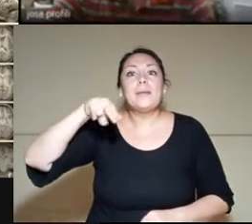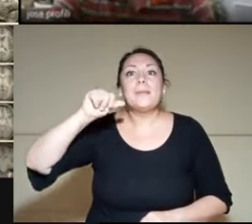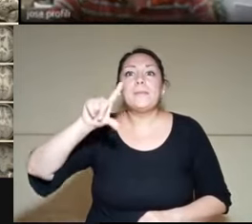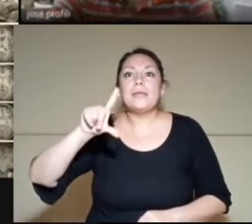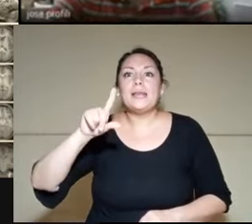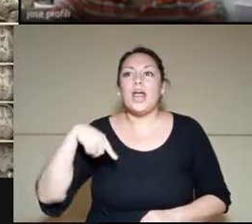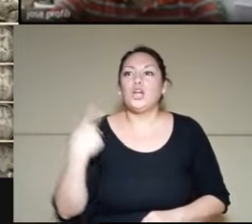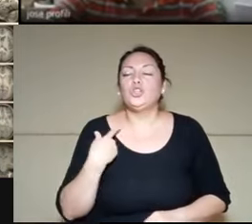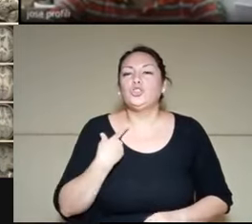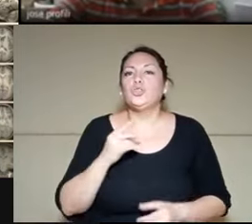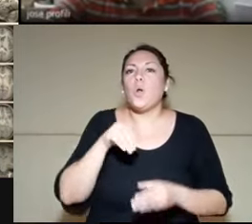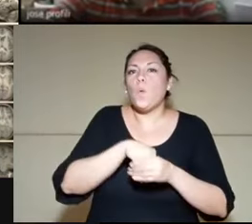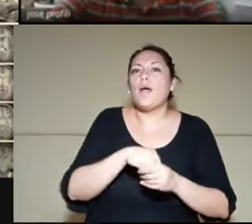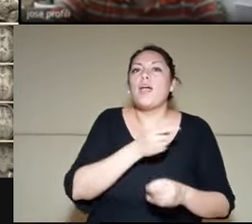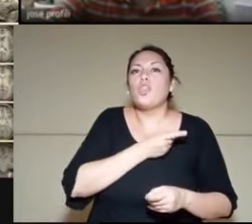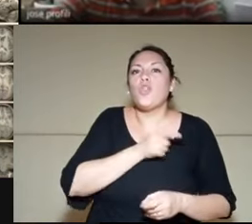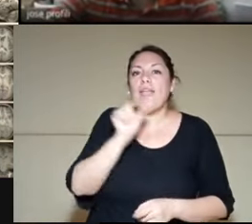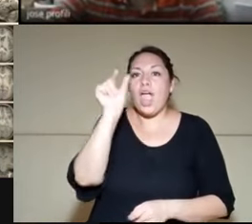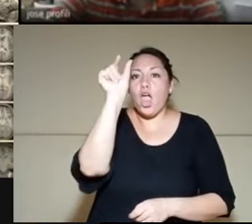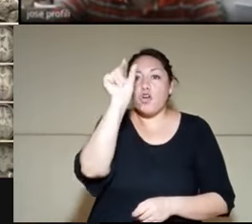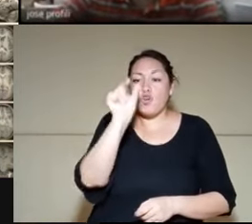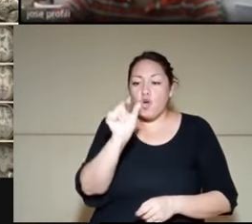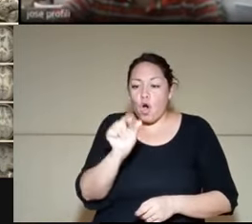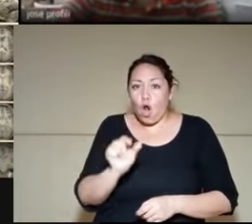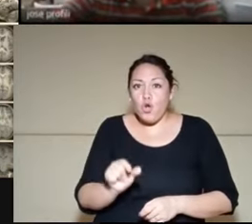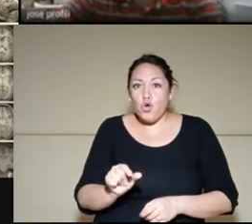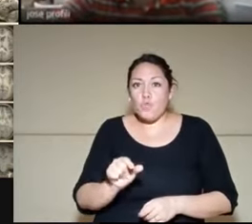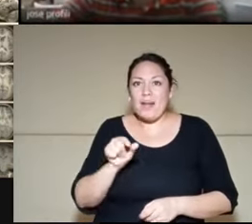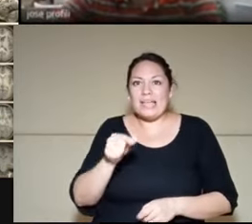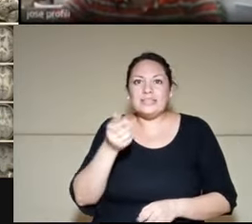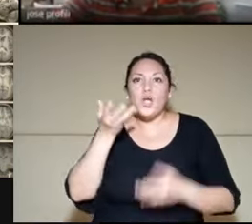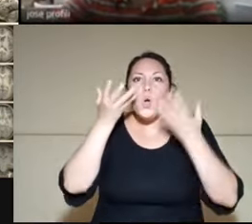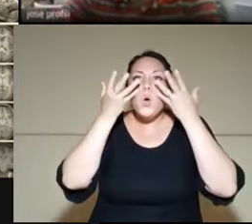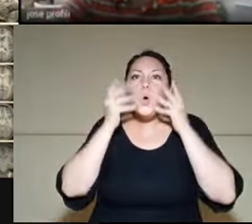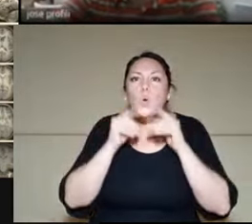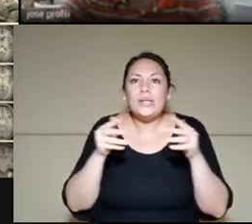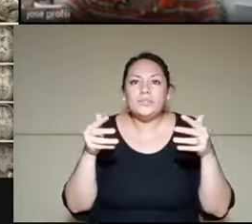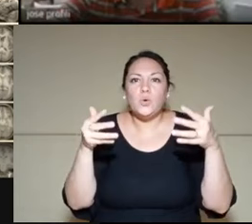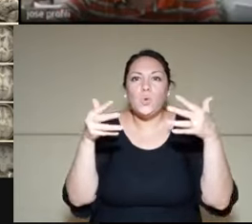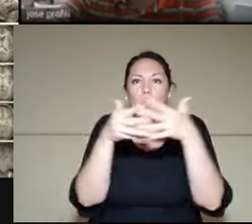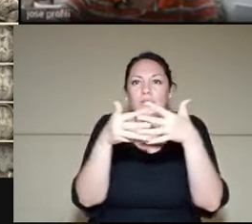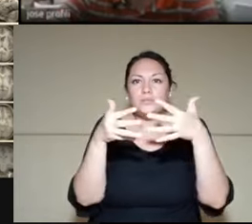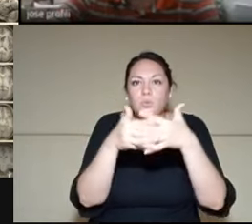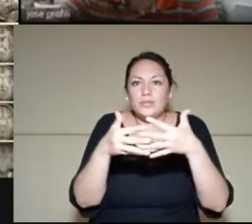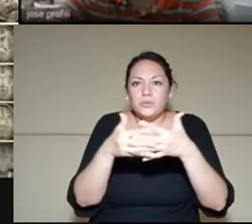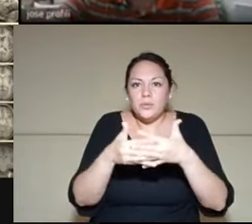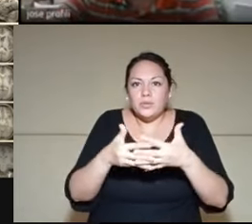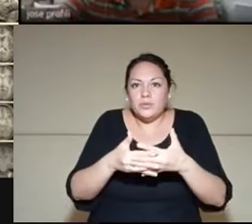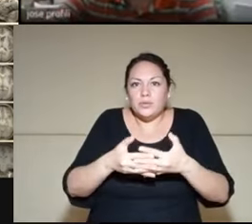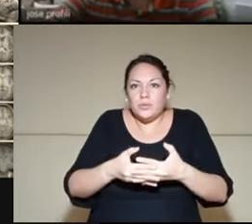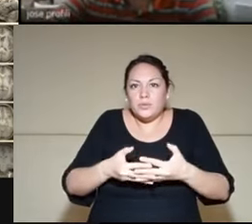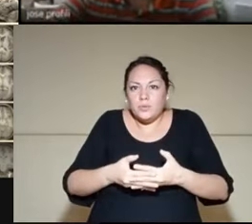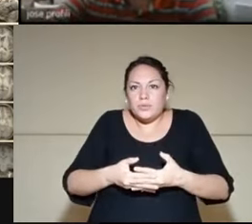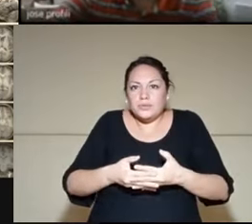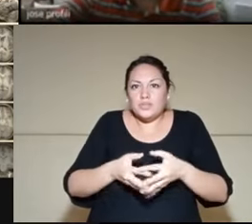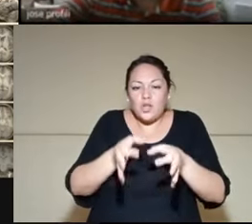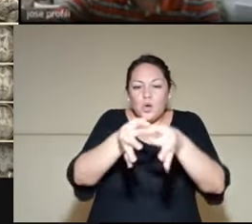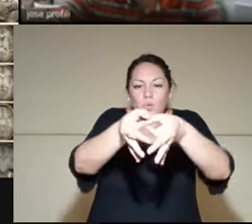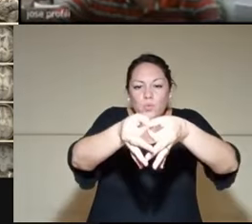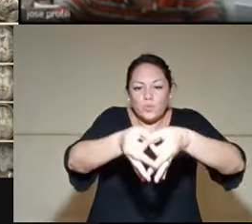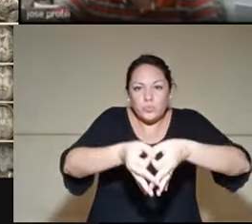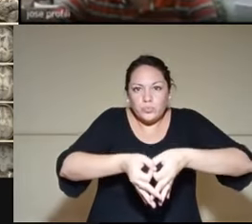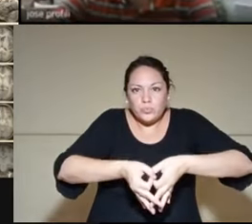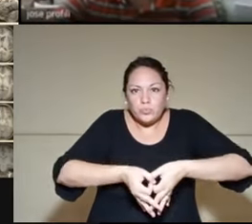que se llama columna vertebral, también formada por huesos, porque cada vértebra está unida una con otra y forman